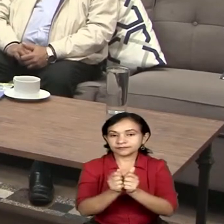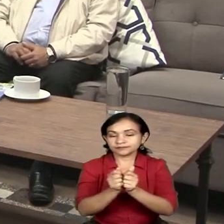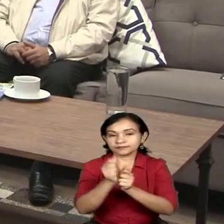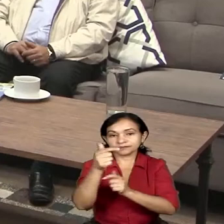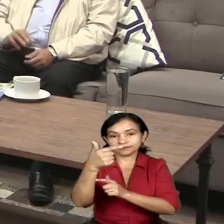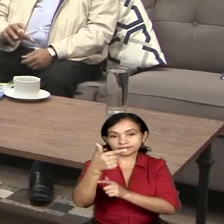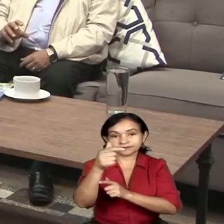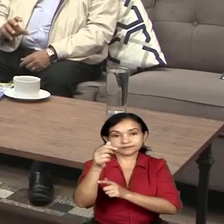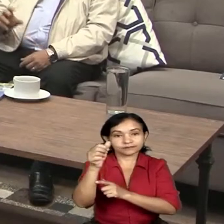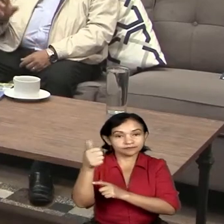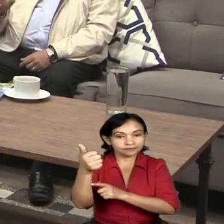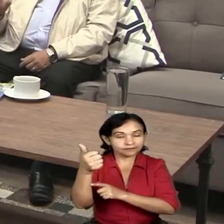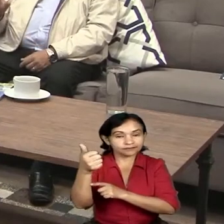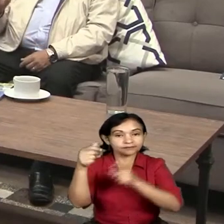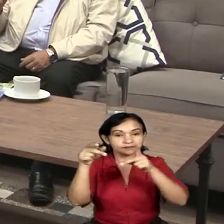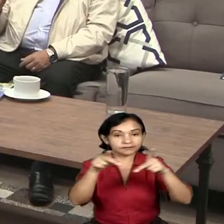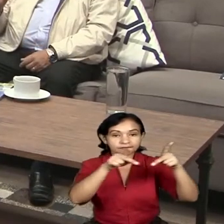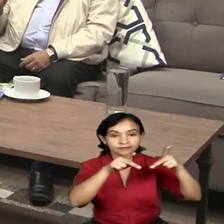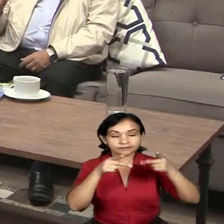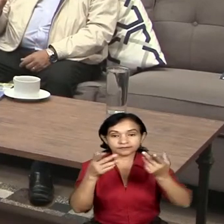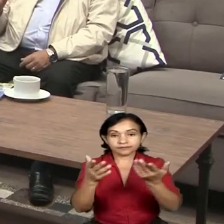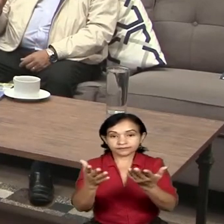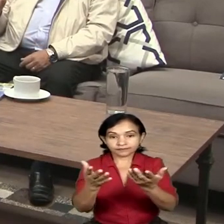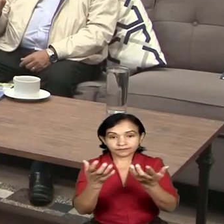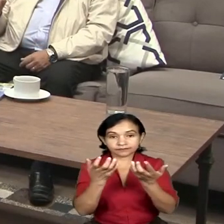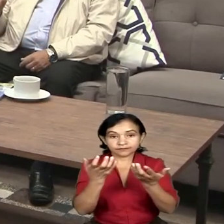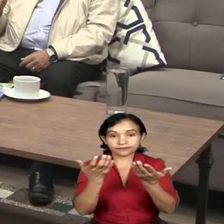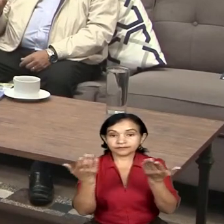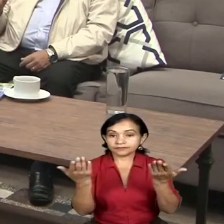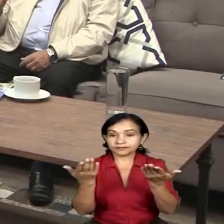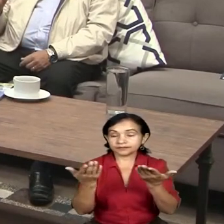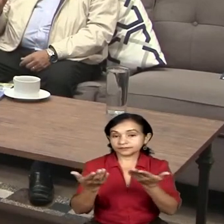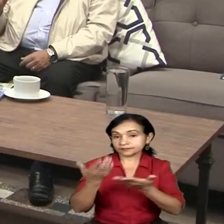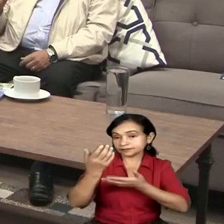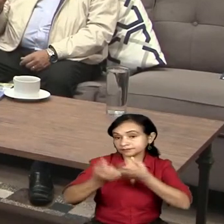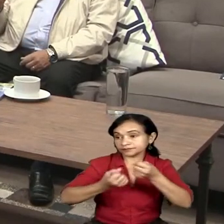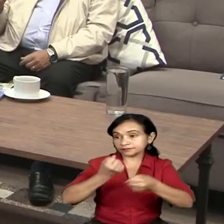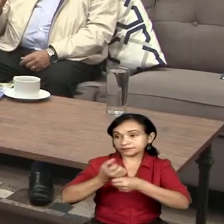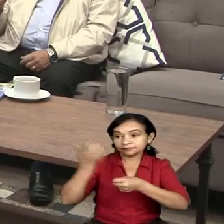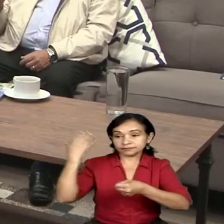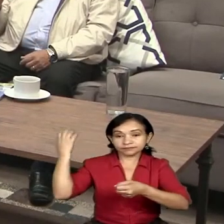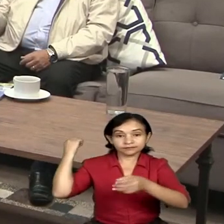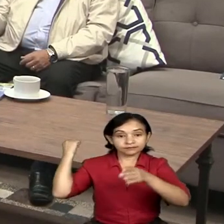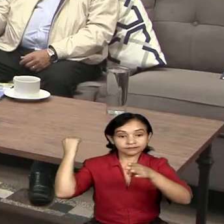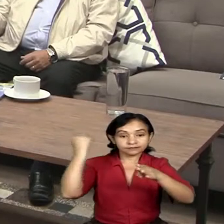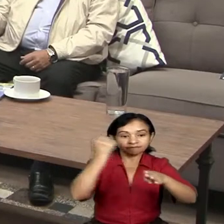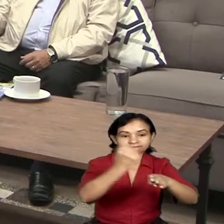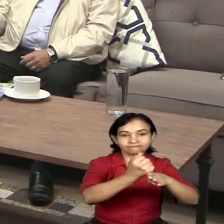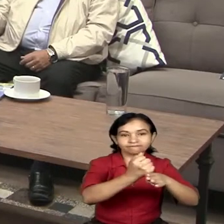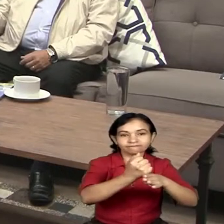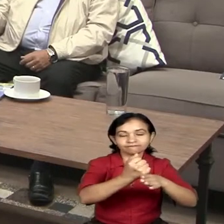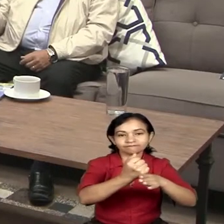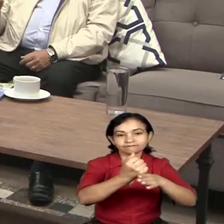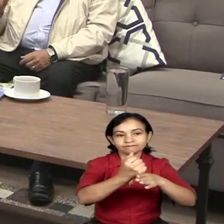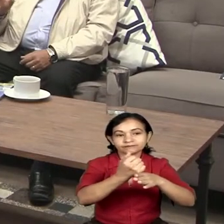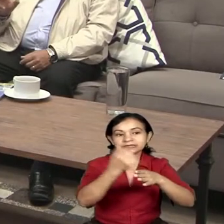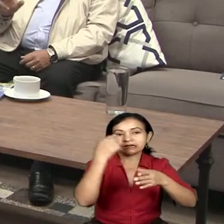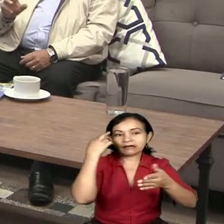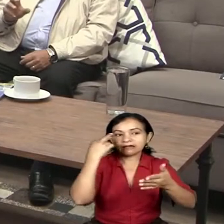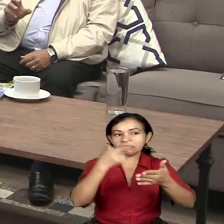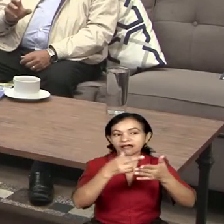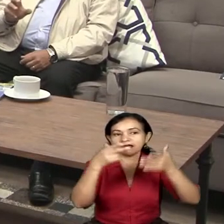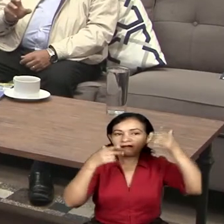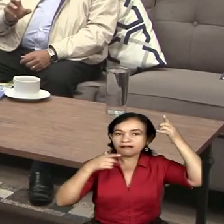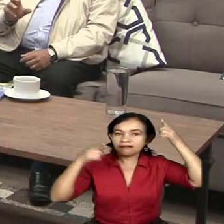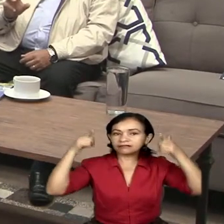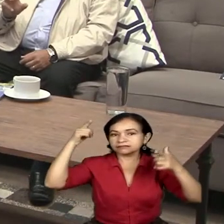56 que reivindicaba precisamente el asesinato de Sandino y